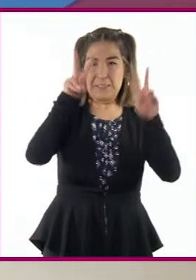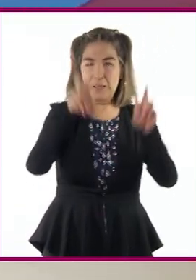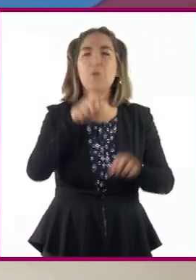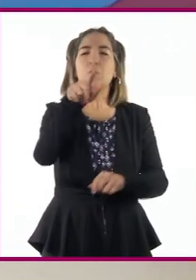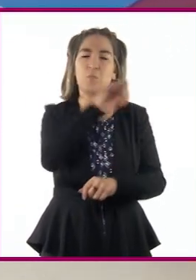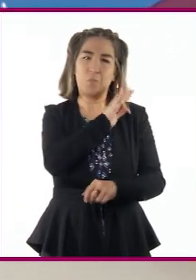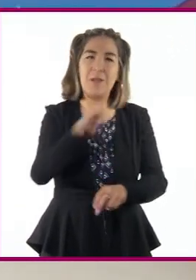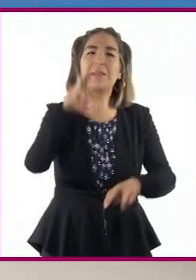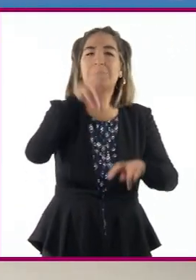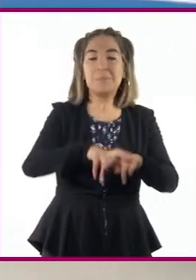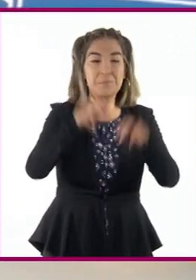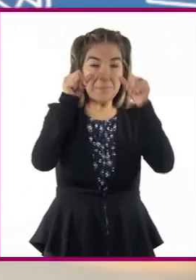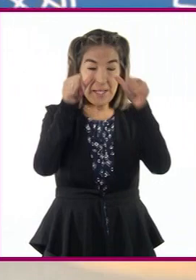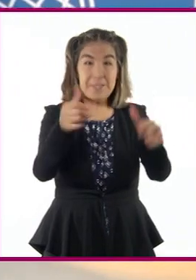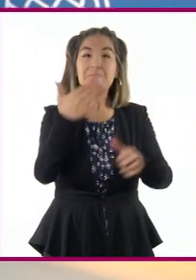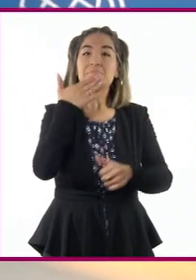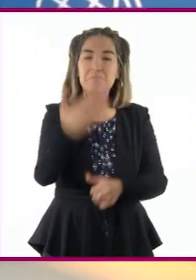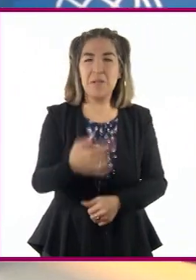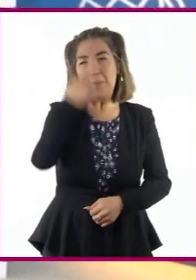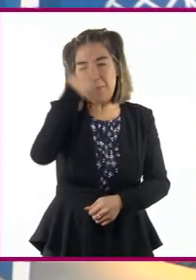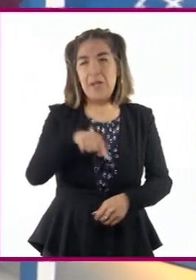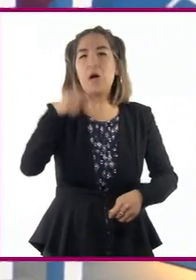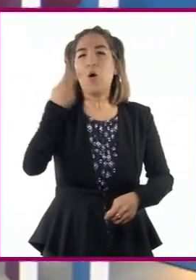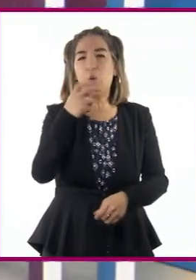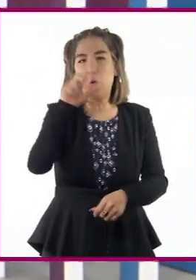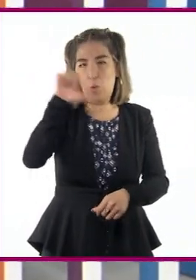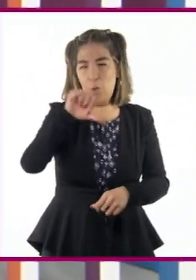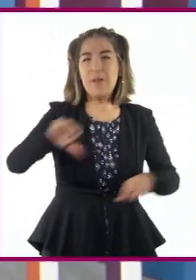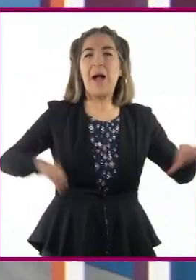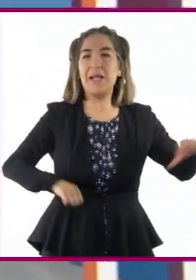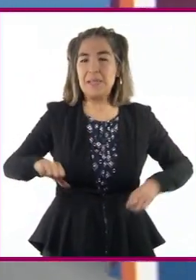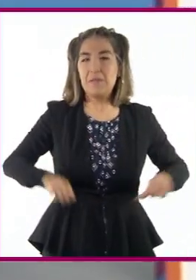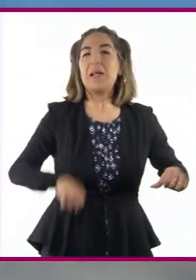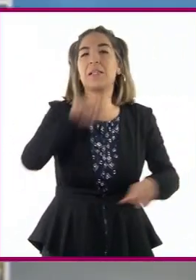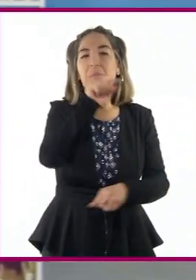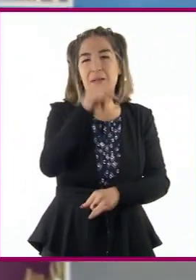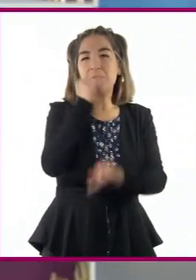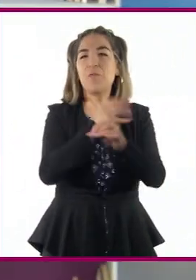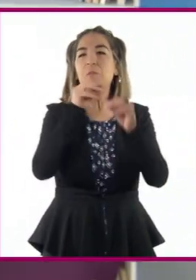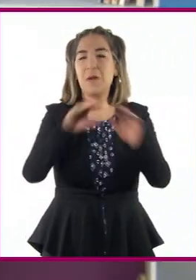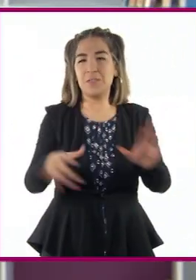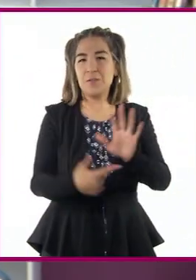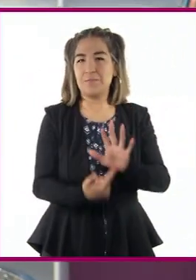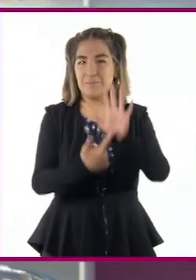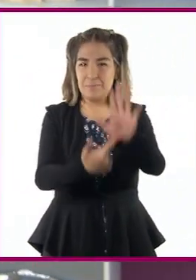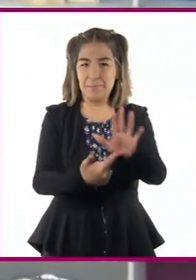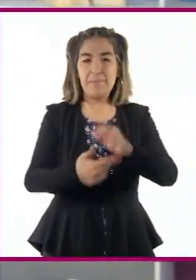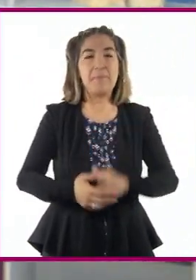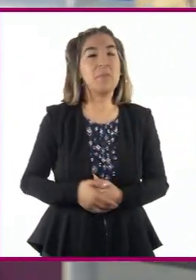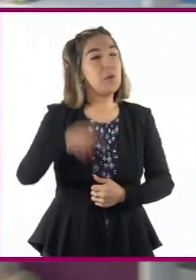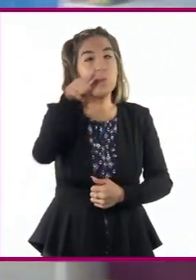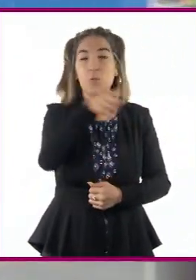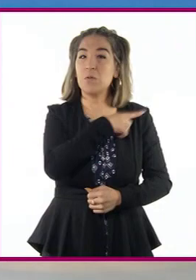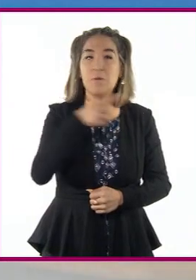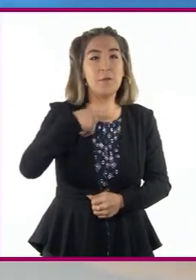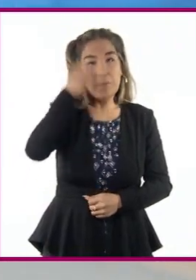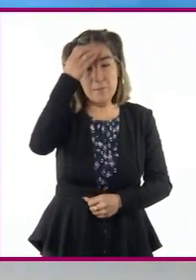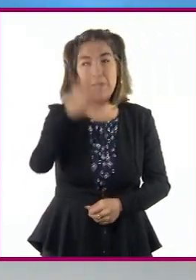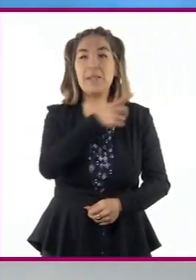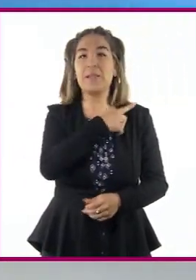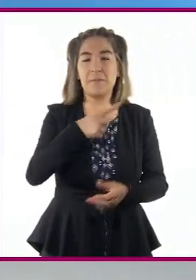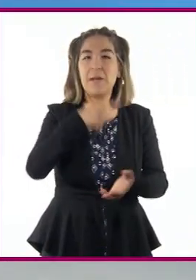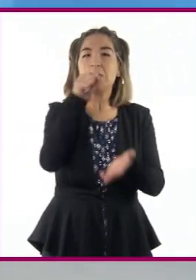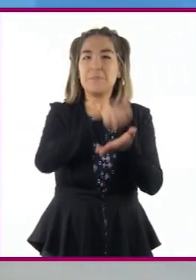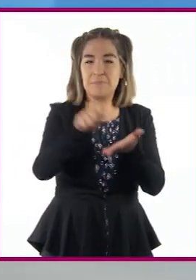cómodos y presten mucha atención a las actividades e información que les presentaremos. No se olviden de tomar